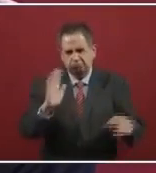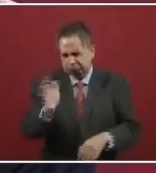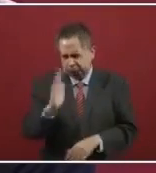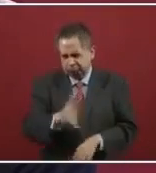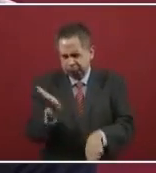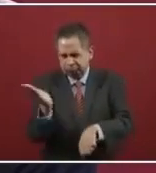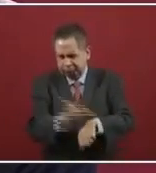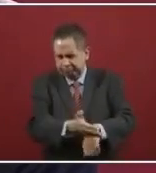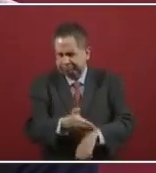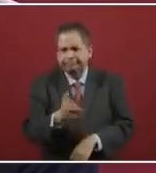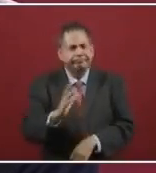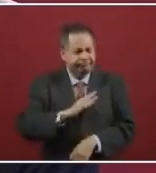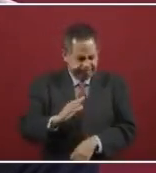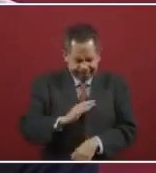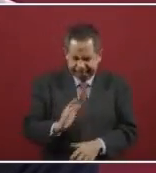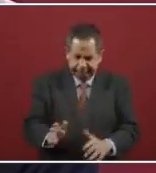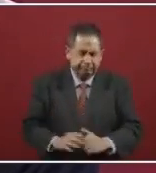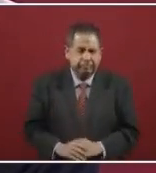eso.